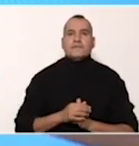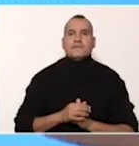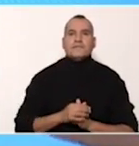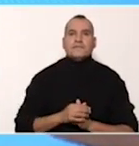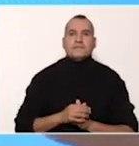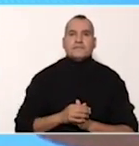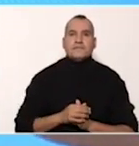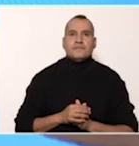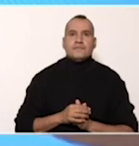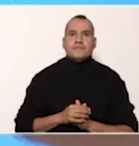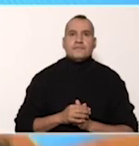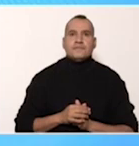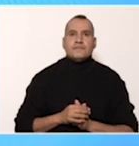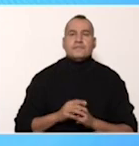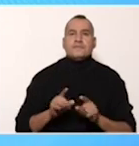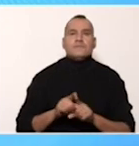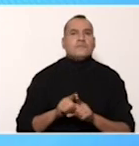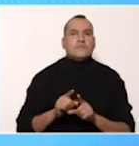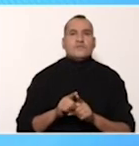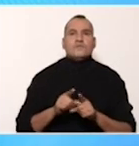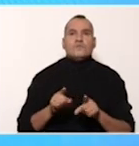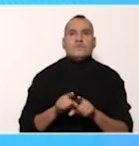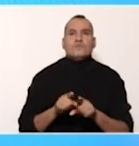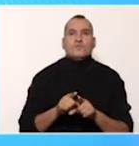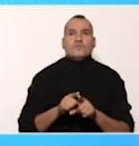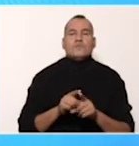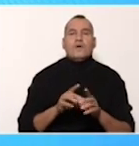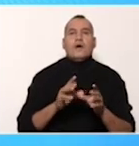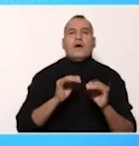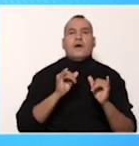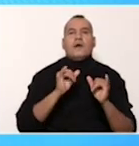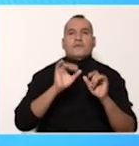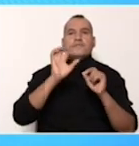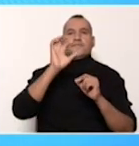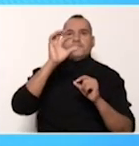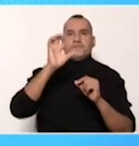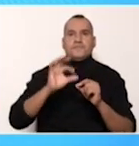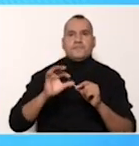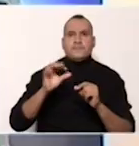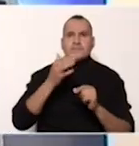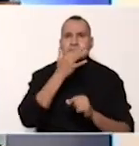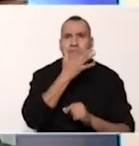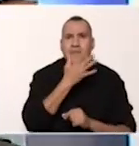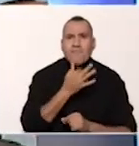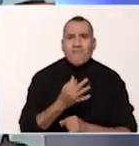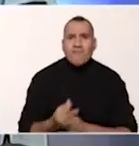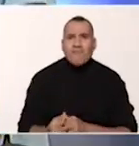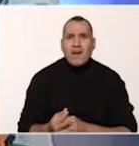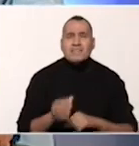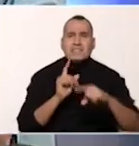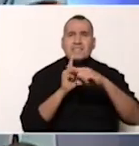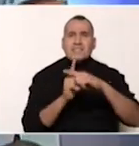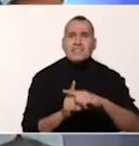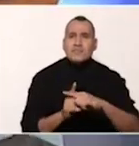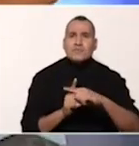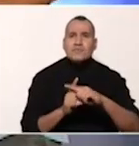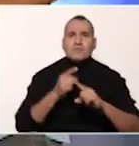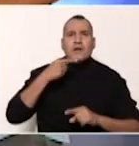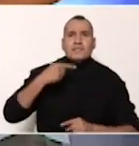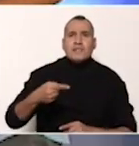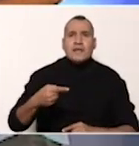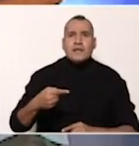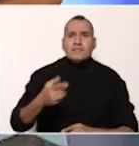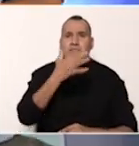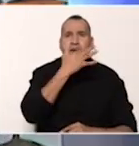7x a la 3, conservando la misma variable y el mismo exponente. ¿Vieron qué fácil es la suma y